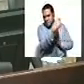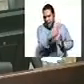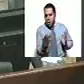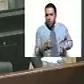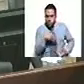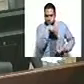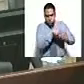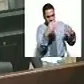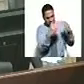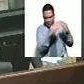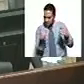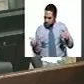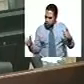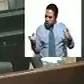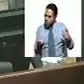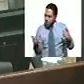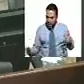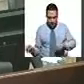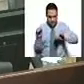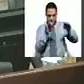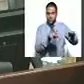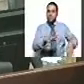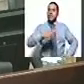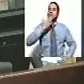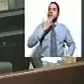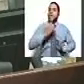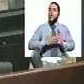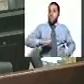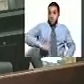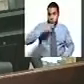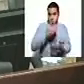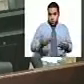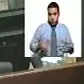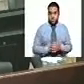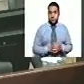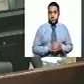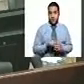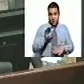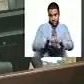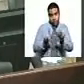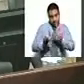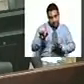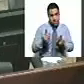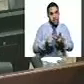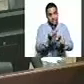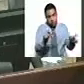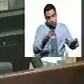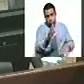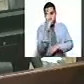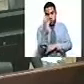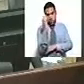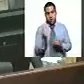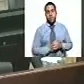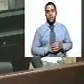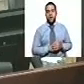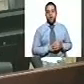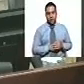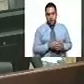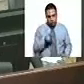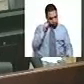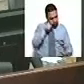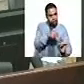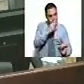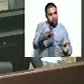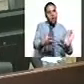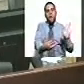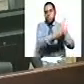Por ejemplo, los derechos de los niños, apreciados colombianos, señor presidente, son los únicos protegidos constitucionalmente. Y